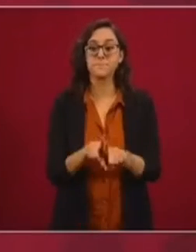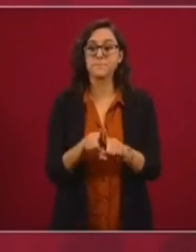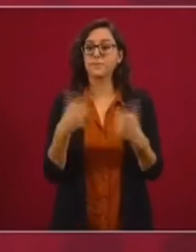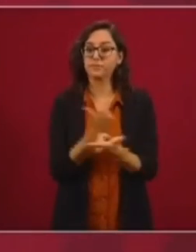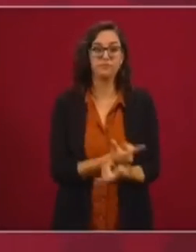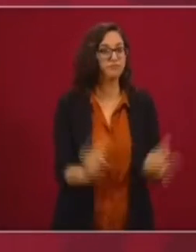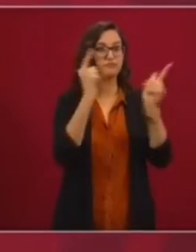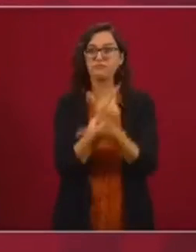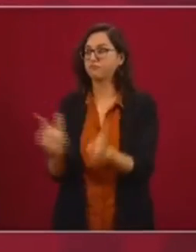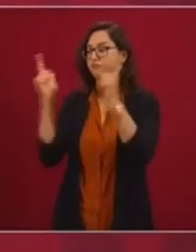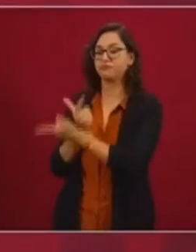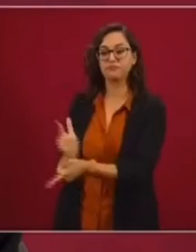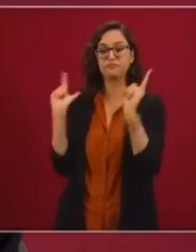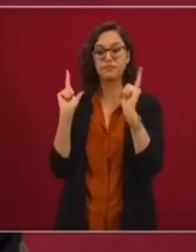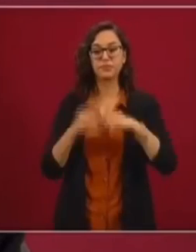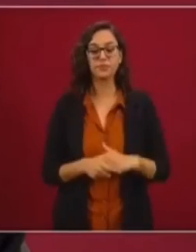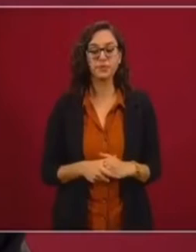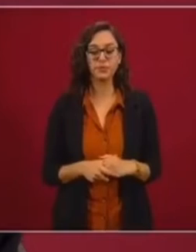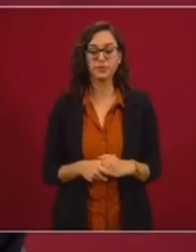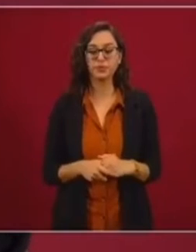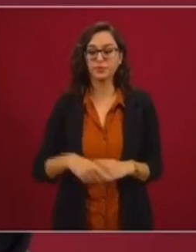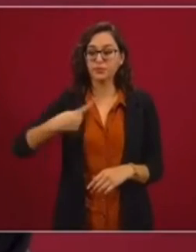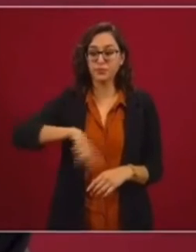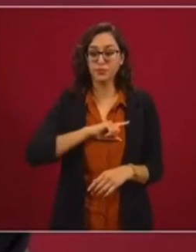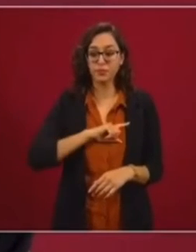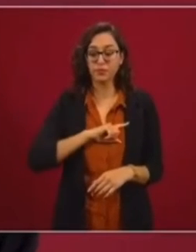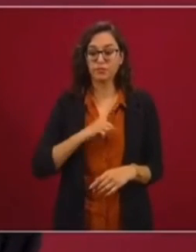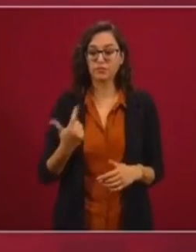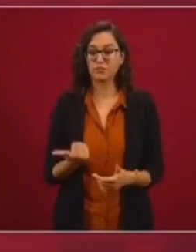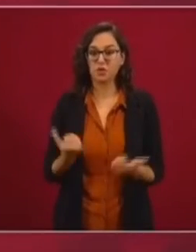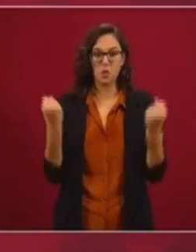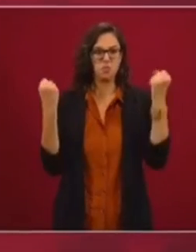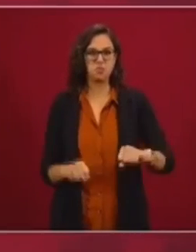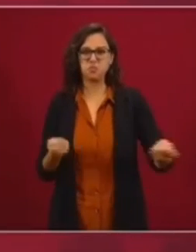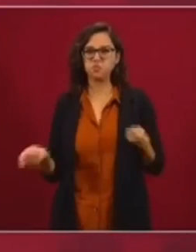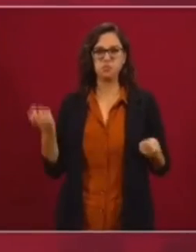las libertades, que no somos autoritarios.